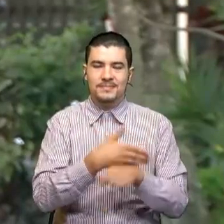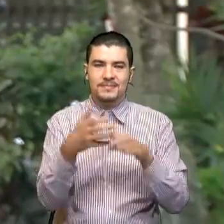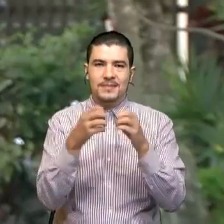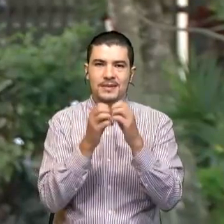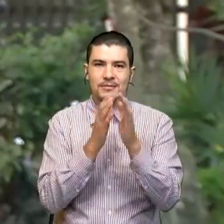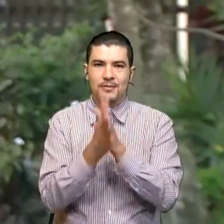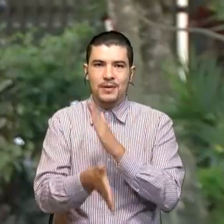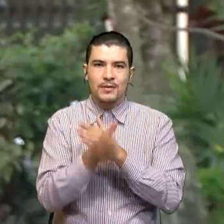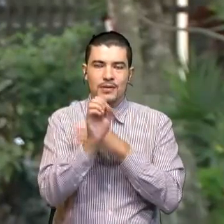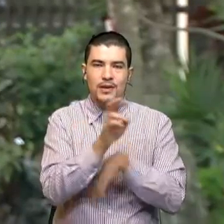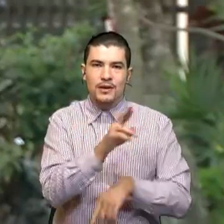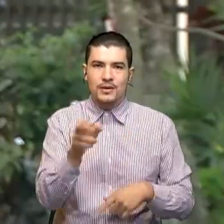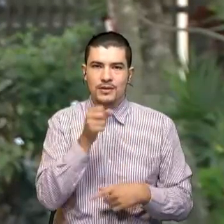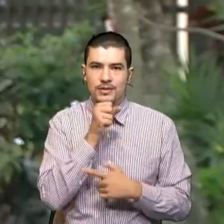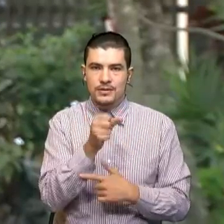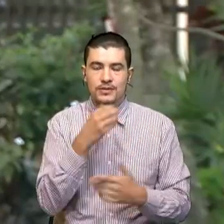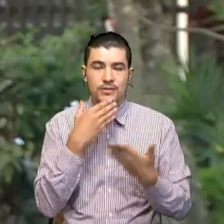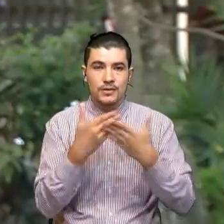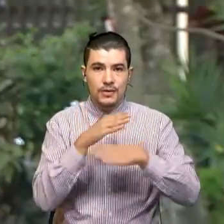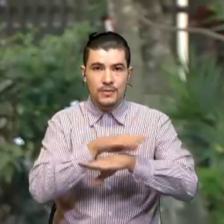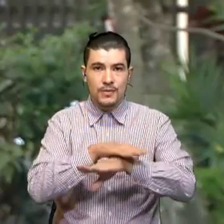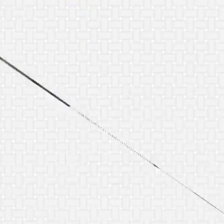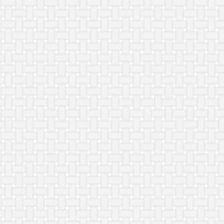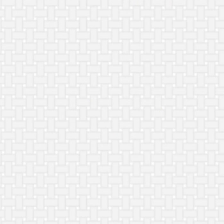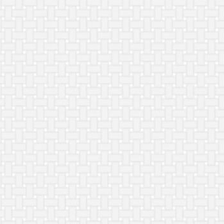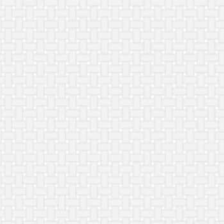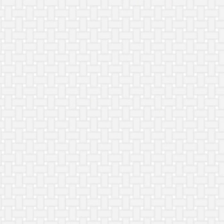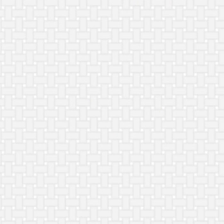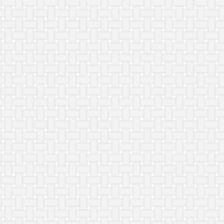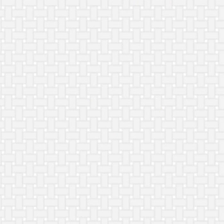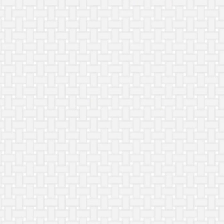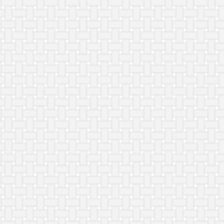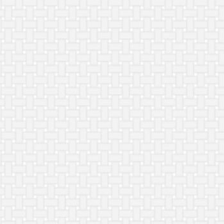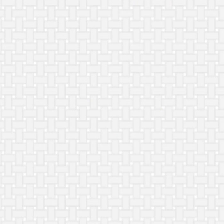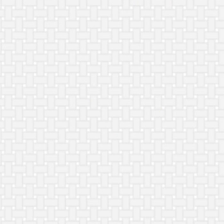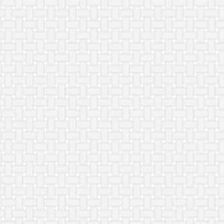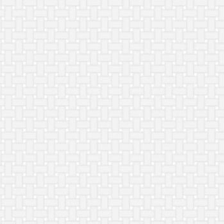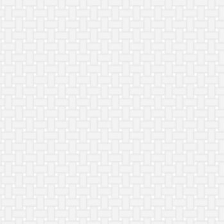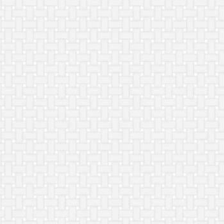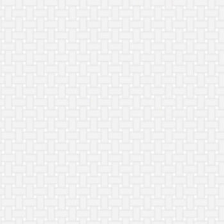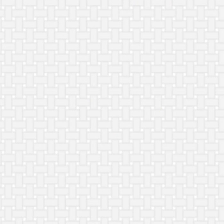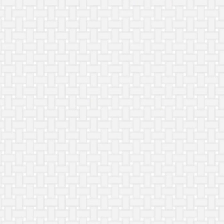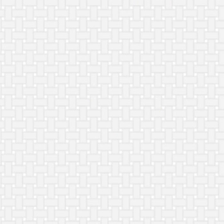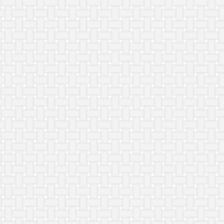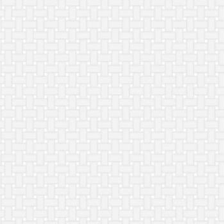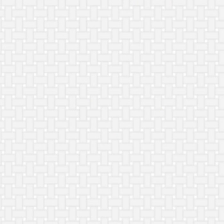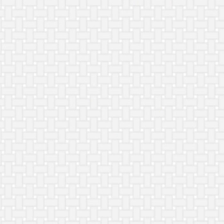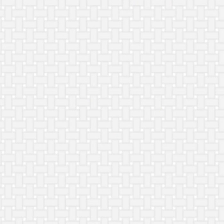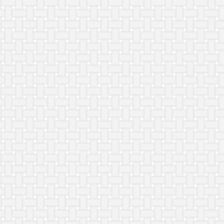desde Bucaramanga. Sigan con más noticias. Feliz tarde. Canaltro.com